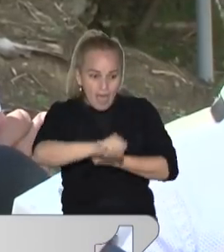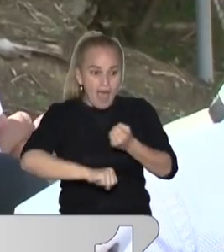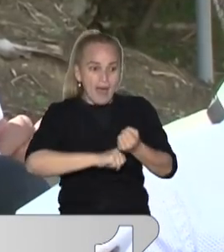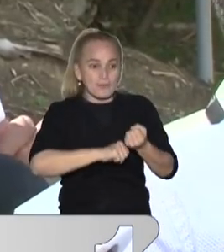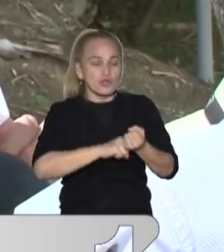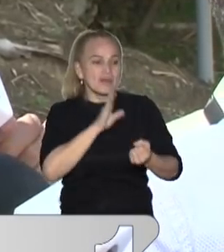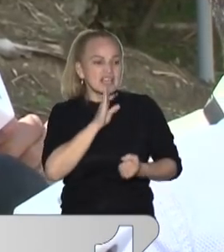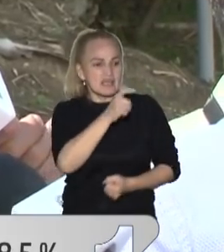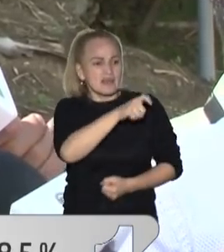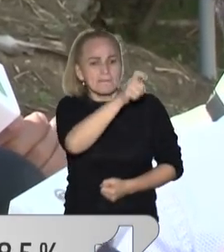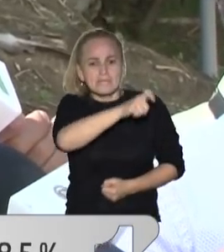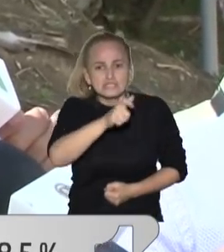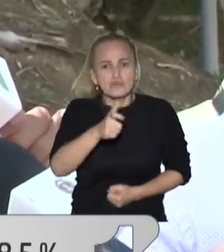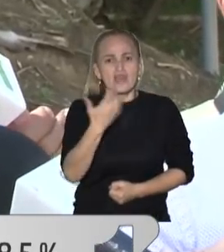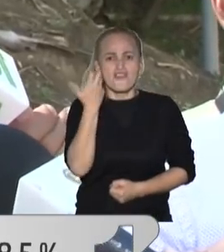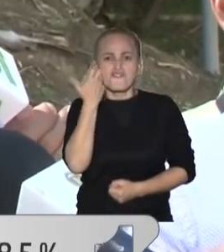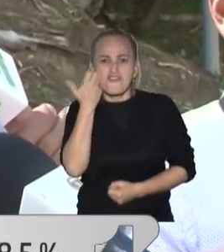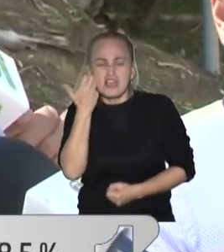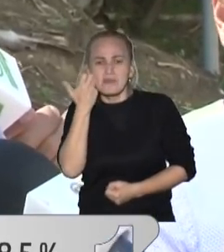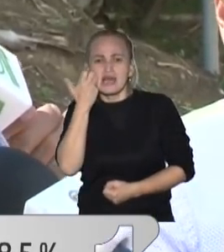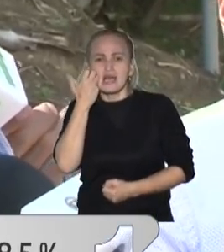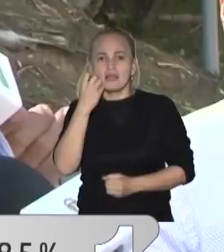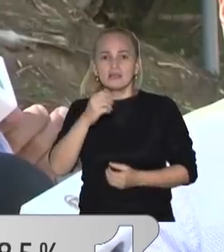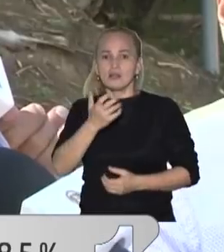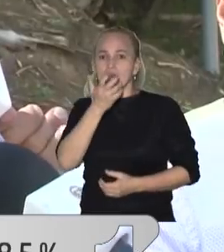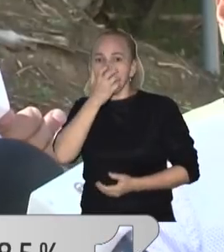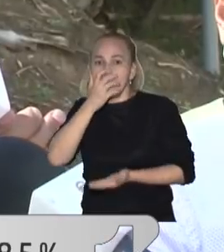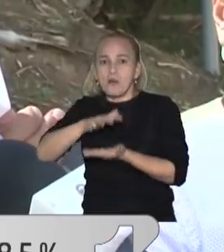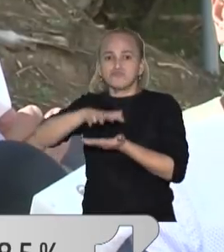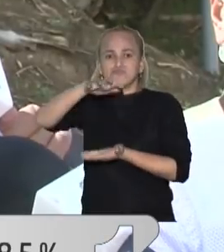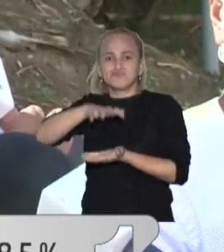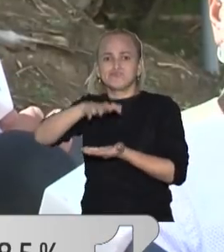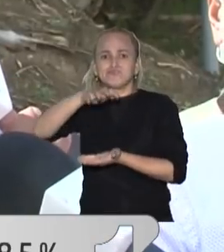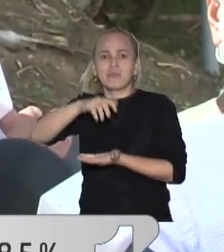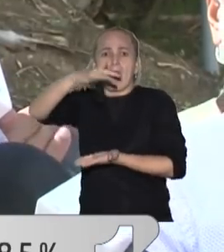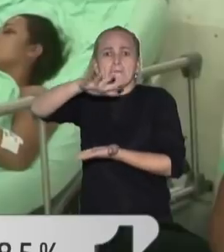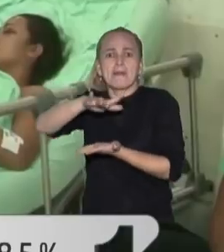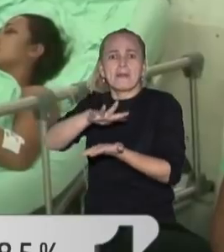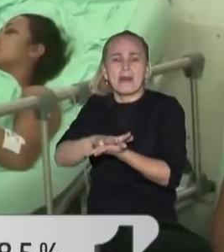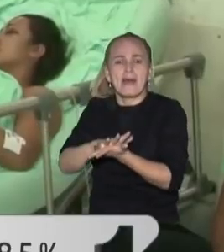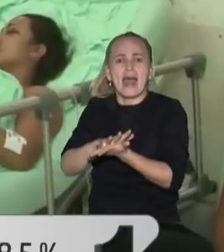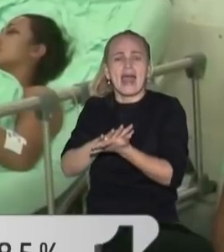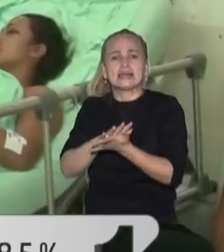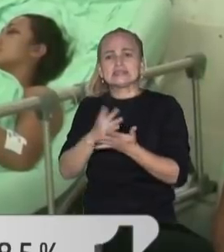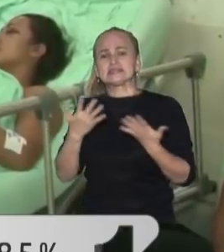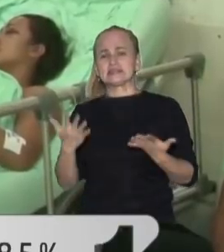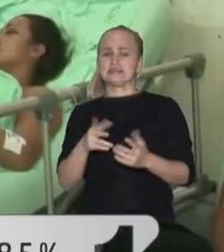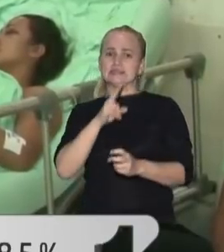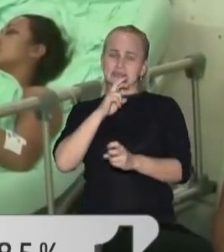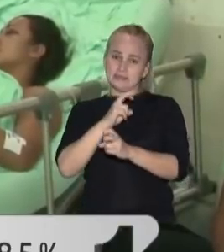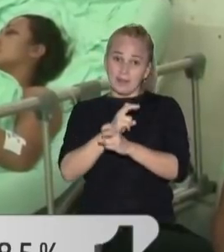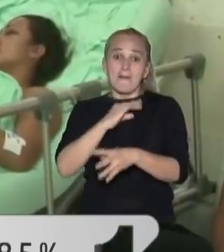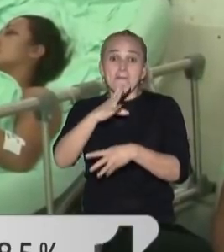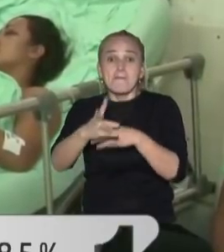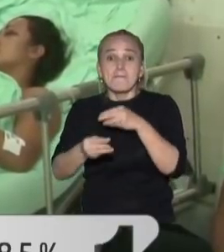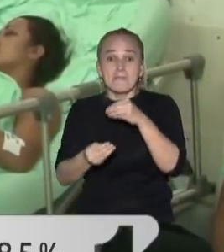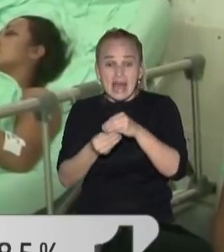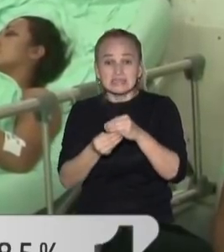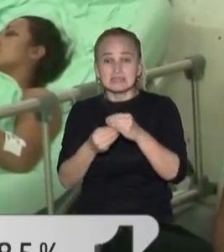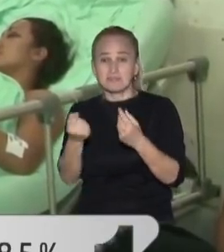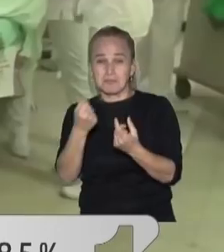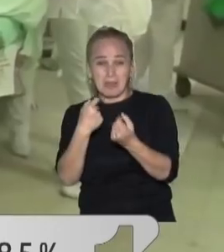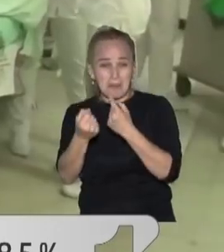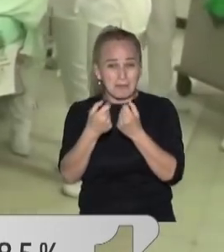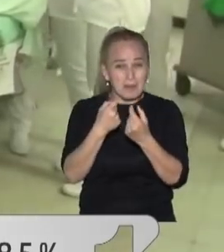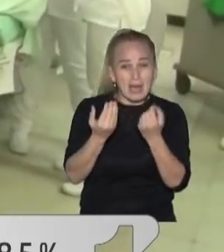los pacientes que están en las unidades de cuidado intensivo con ventilación mecánica o con soporte extracorpóreo. Adicional a esto, otros insumos